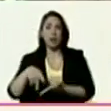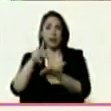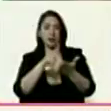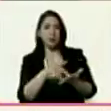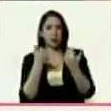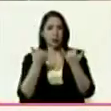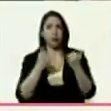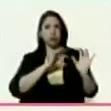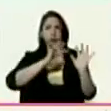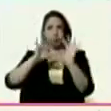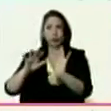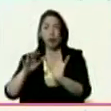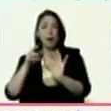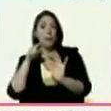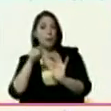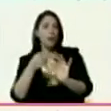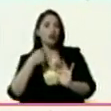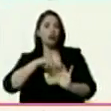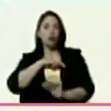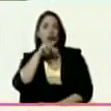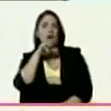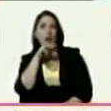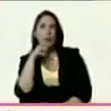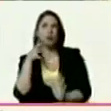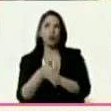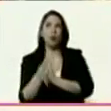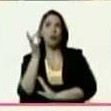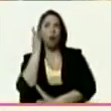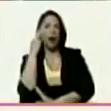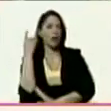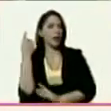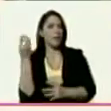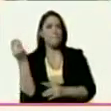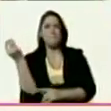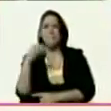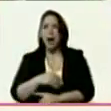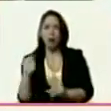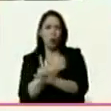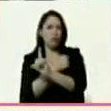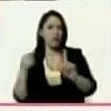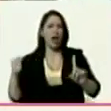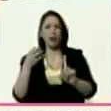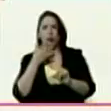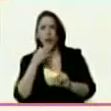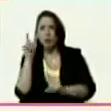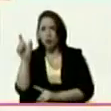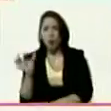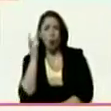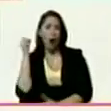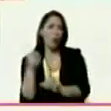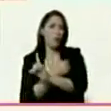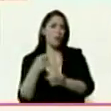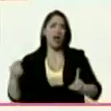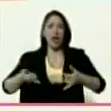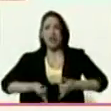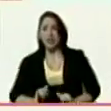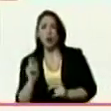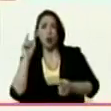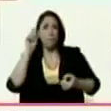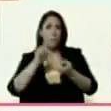esta movilización. Por eso te hablaba de que la mujer es la más golpeada. La golpean a ella, la golpean a sus hijos, la golpean a sus